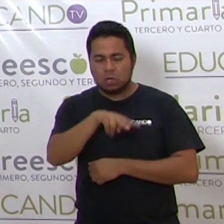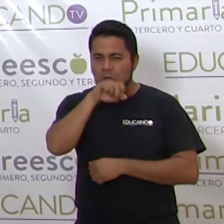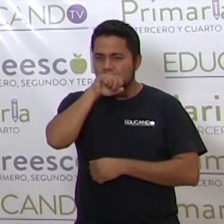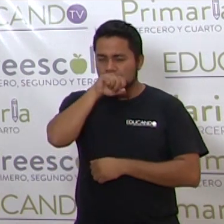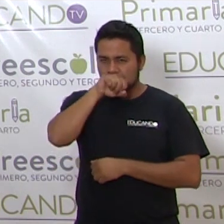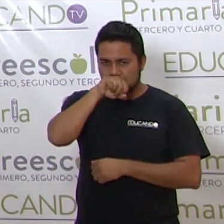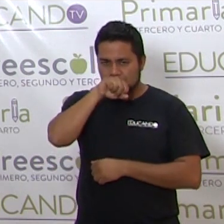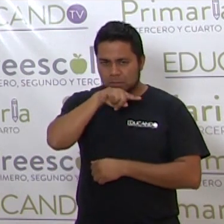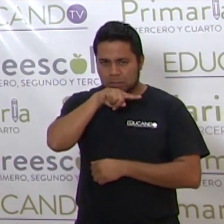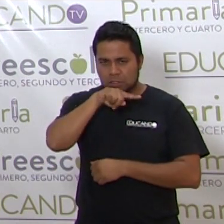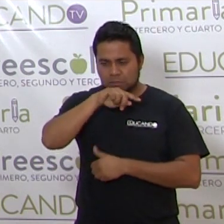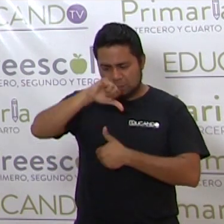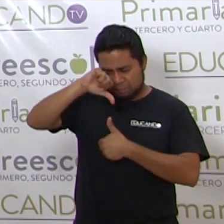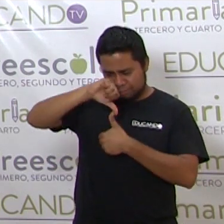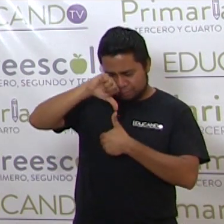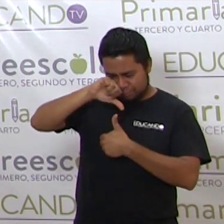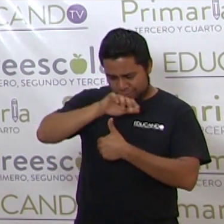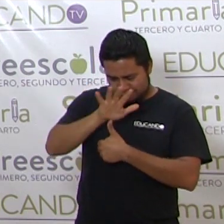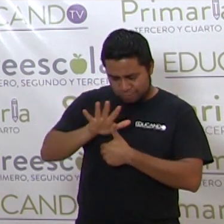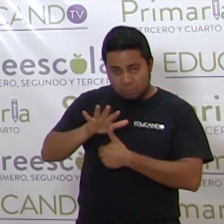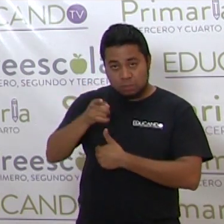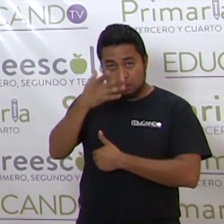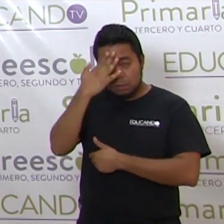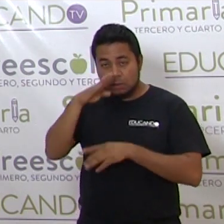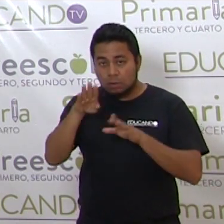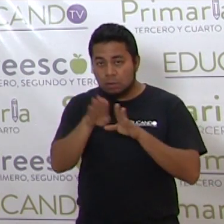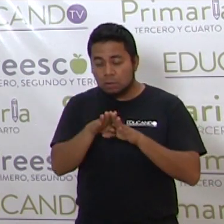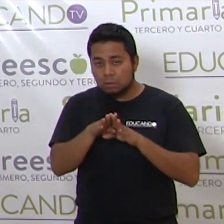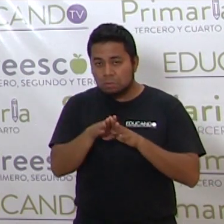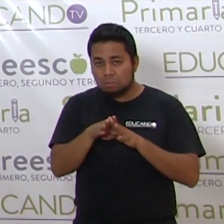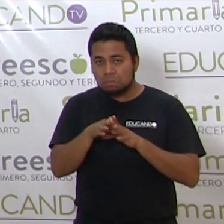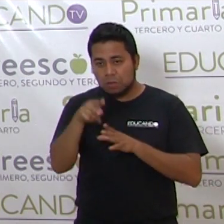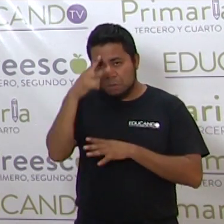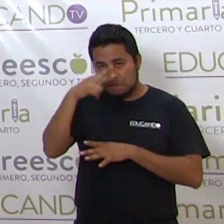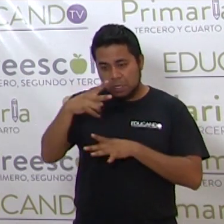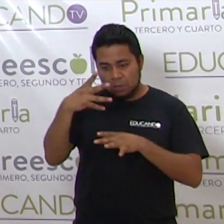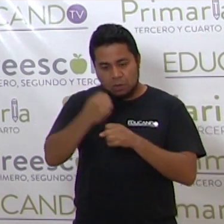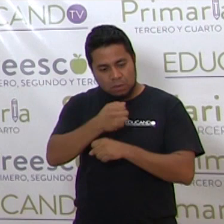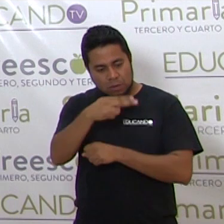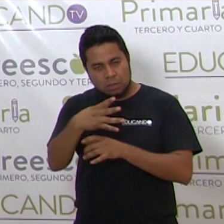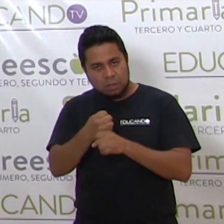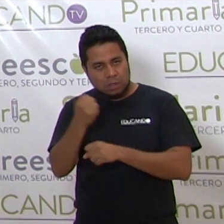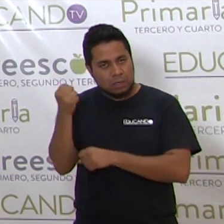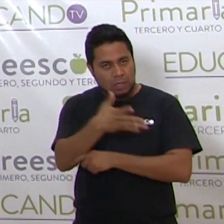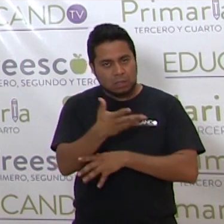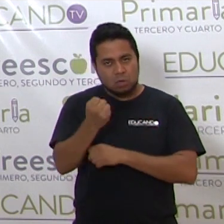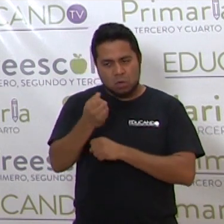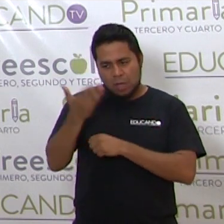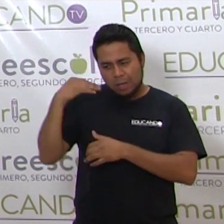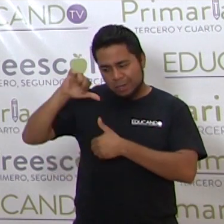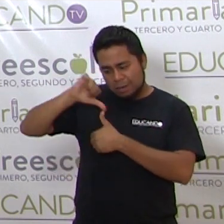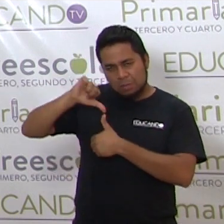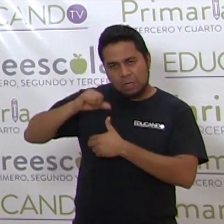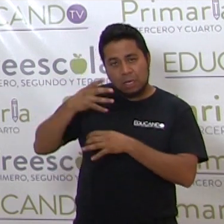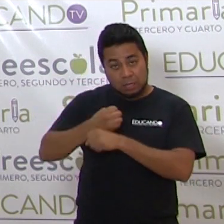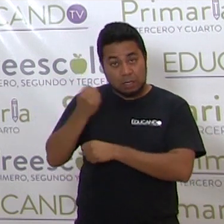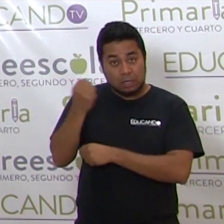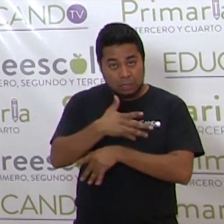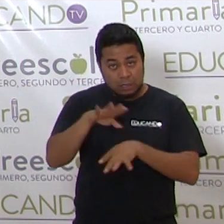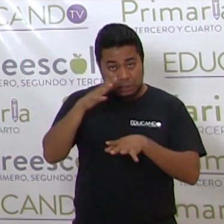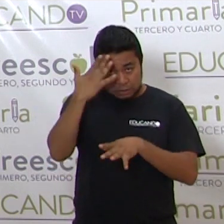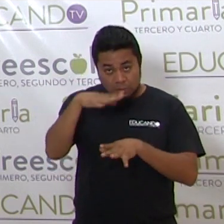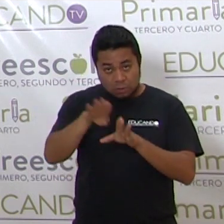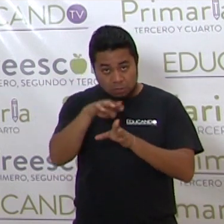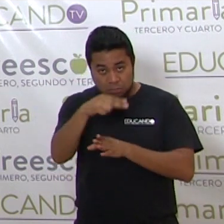américa central ustedes saben cómo se llamaba antes méxico y américa central esa región